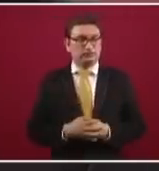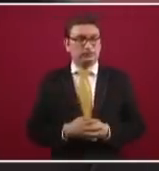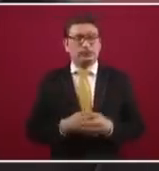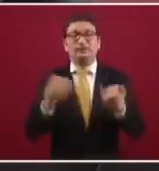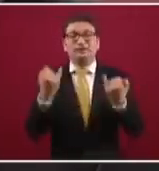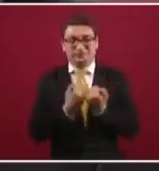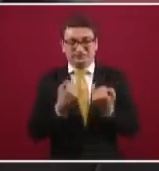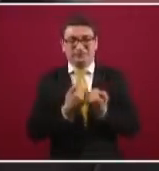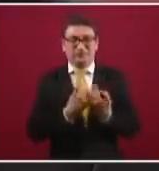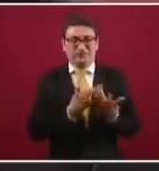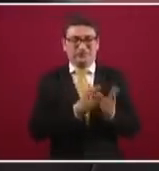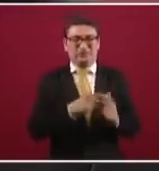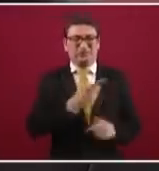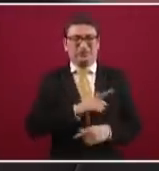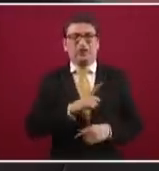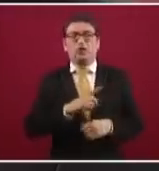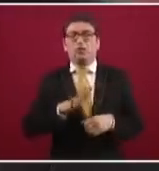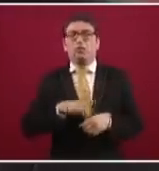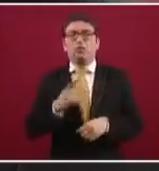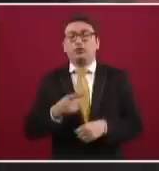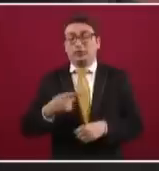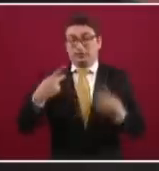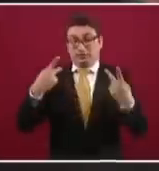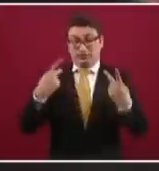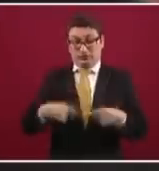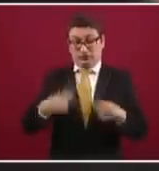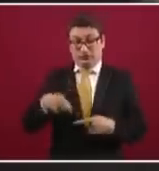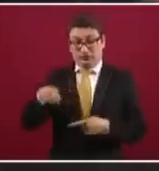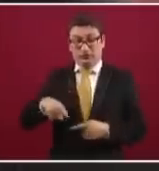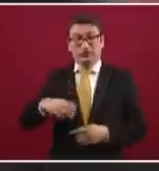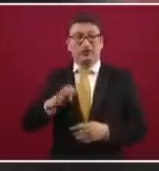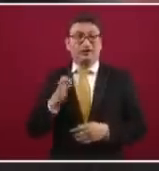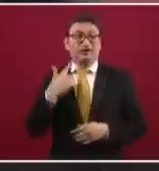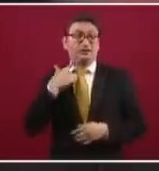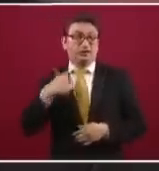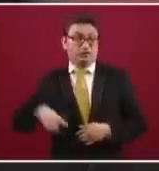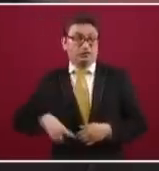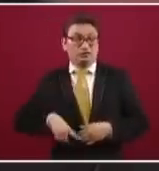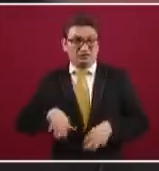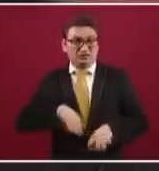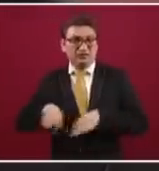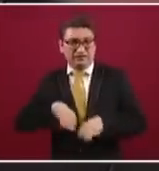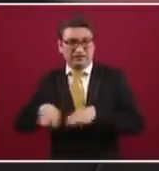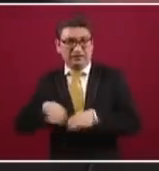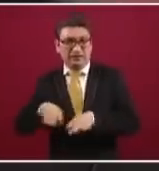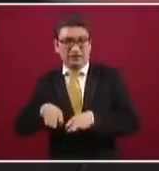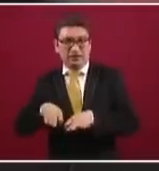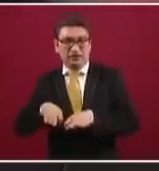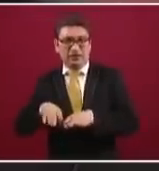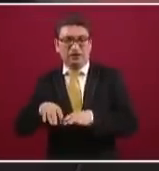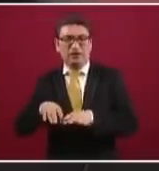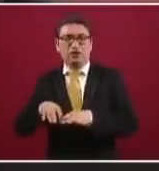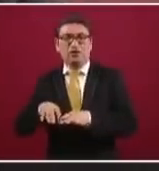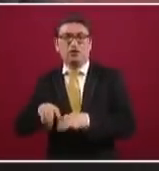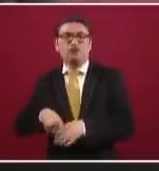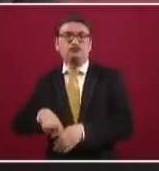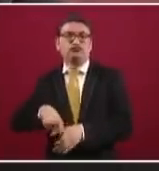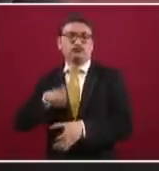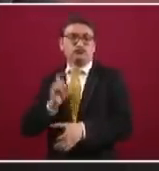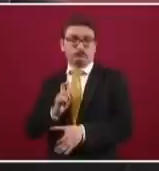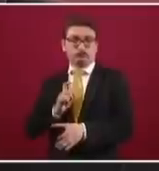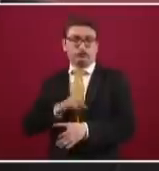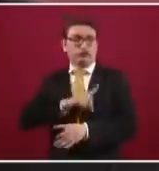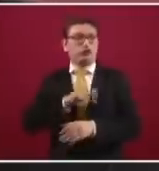no pueda ir a trabajar a una empresa, a un banco,